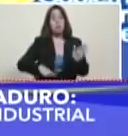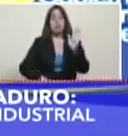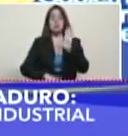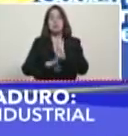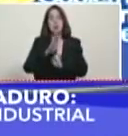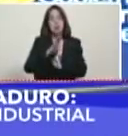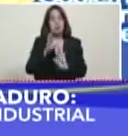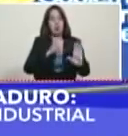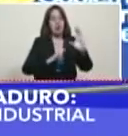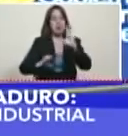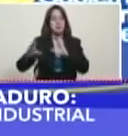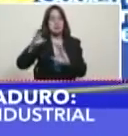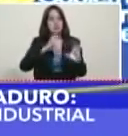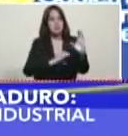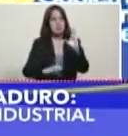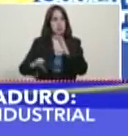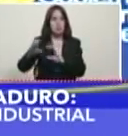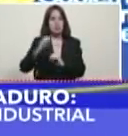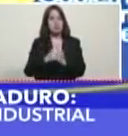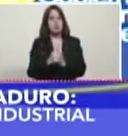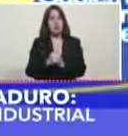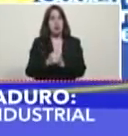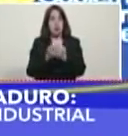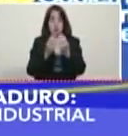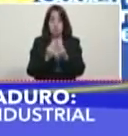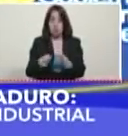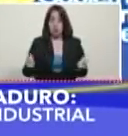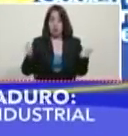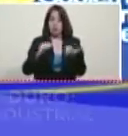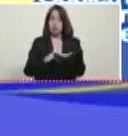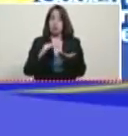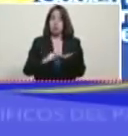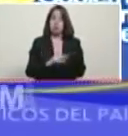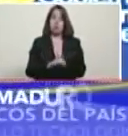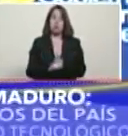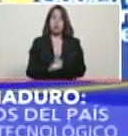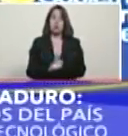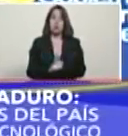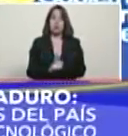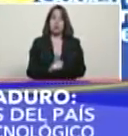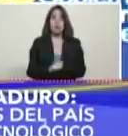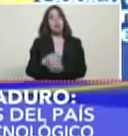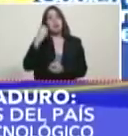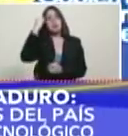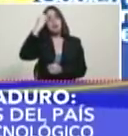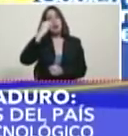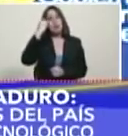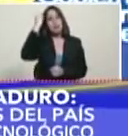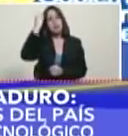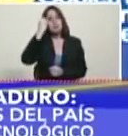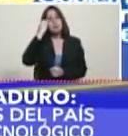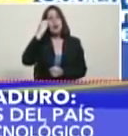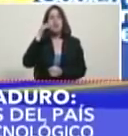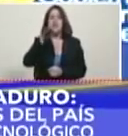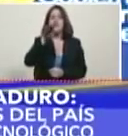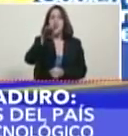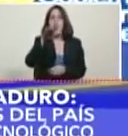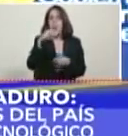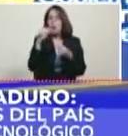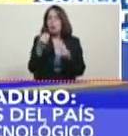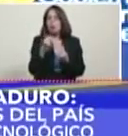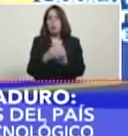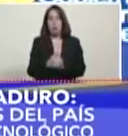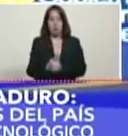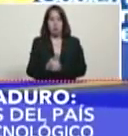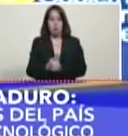aplicadas, de las ciencias para la solución de problemas, de las ciencias para pensar en el futuro. Sé que